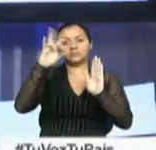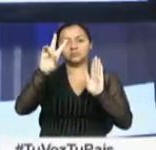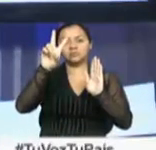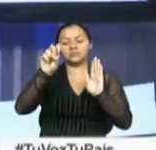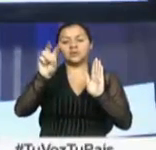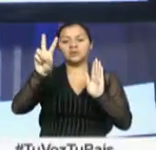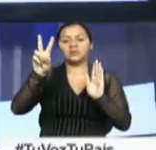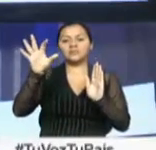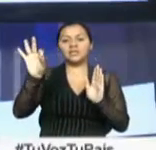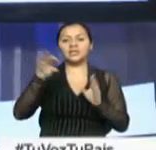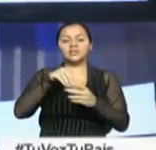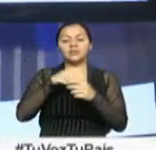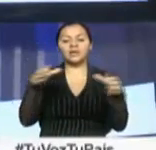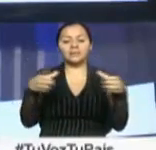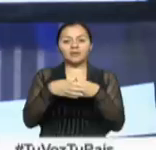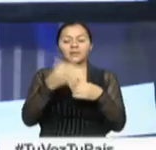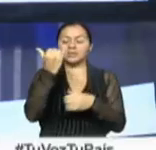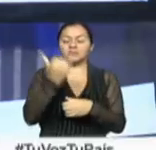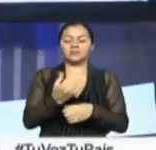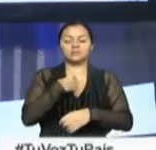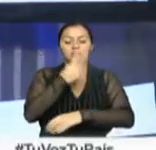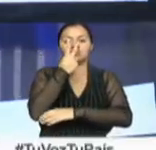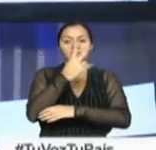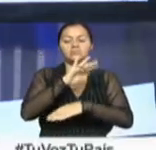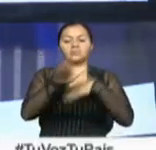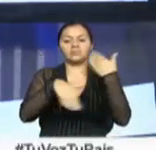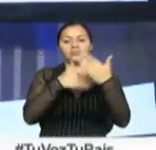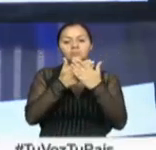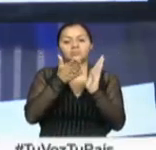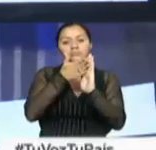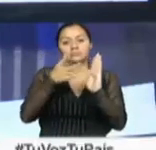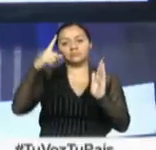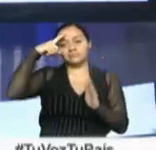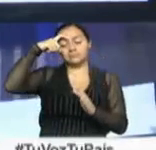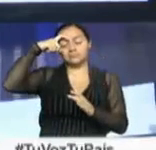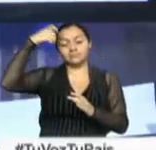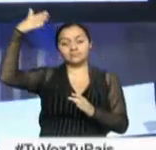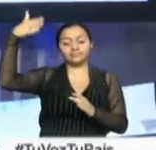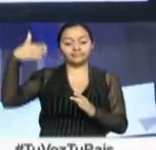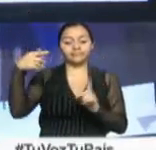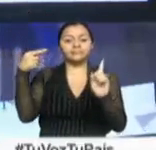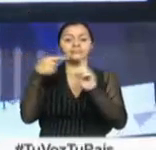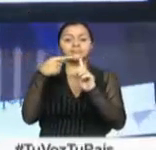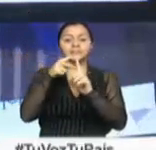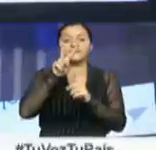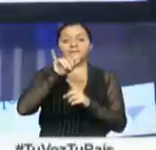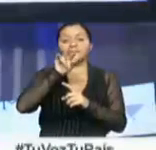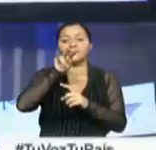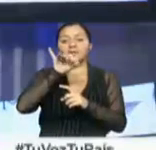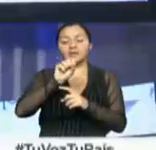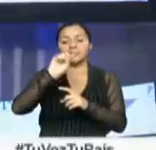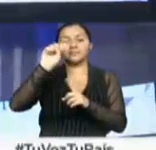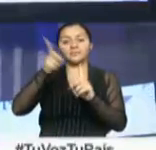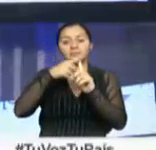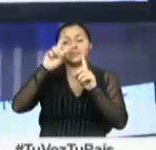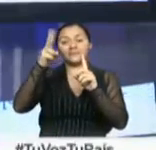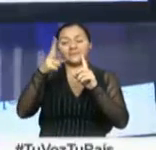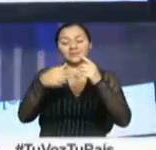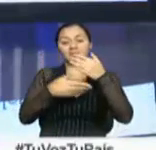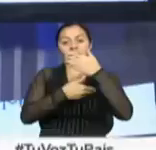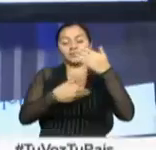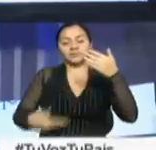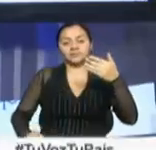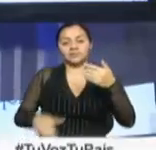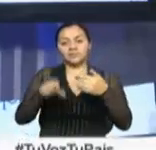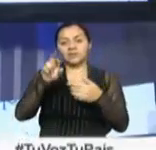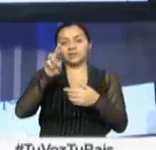2017-2021 al frente de la función legislativa. Estará José Serrano Salgado como presidente, Viviana Bonilla como primera vicepresidenta y